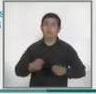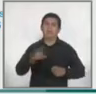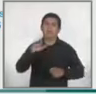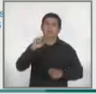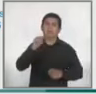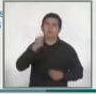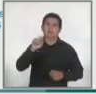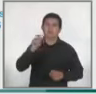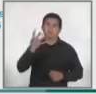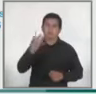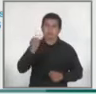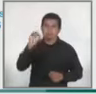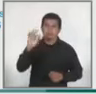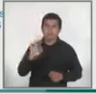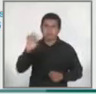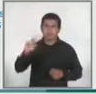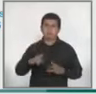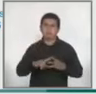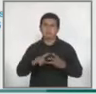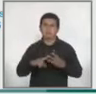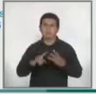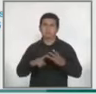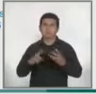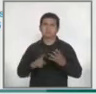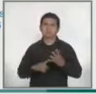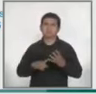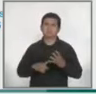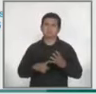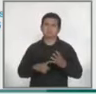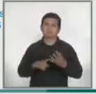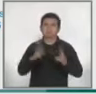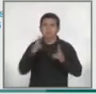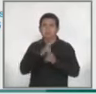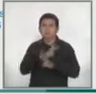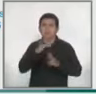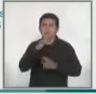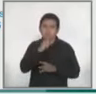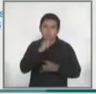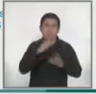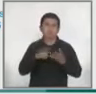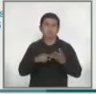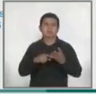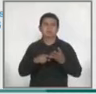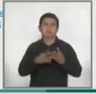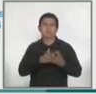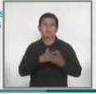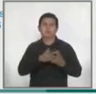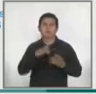un 26.9% y la insuficiencia renal con un